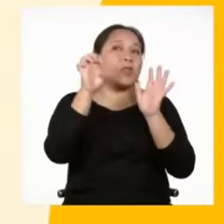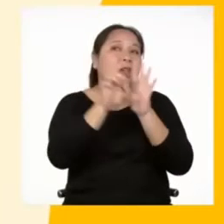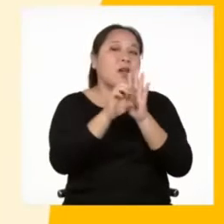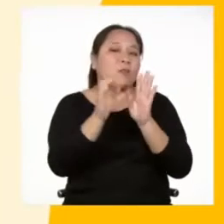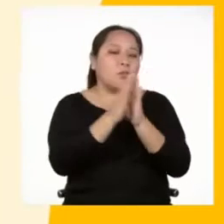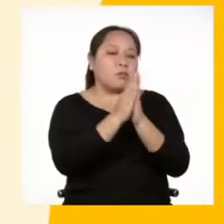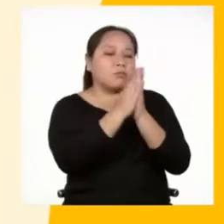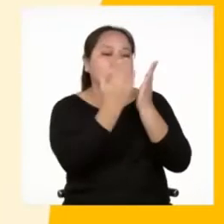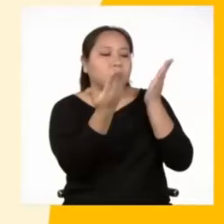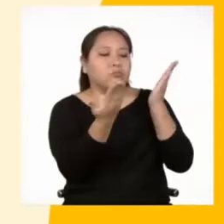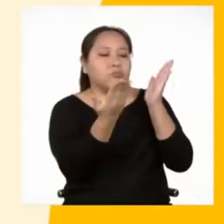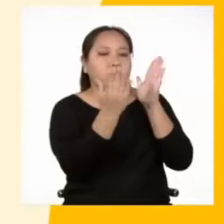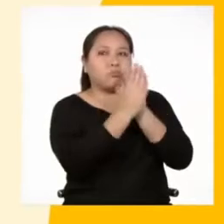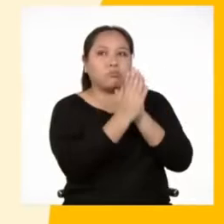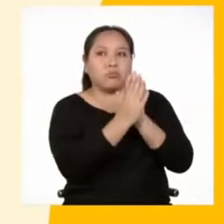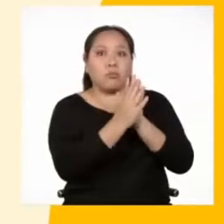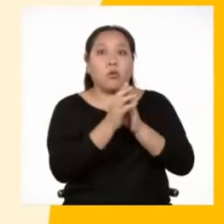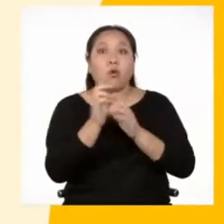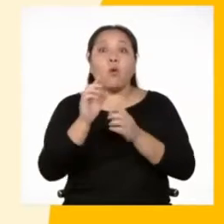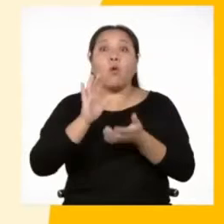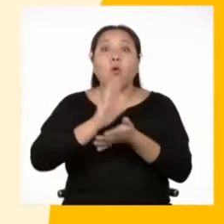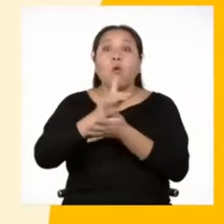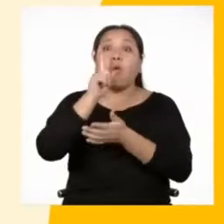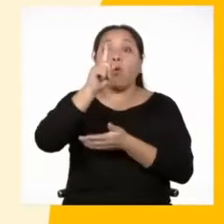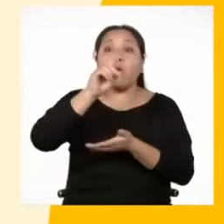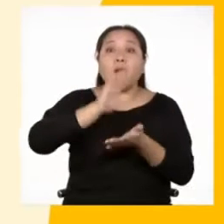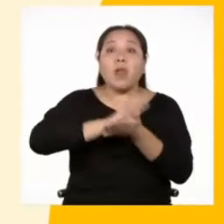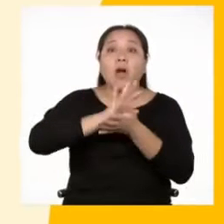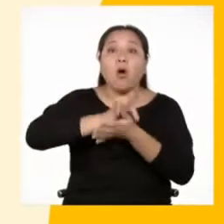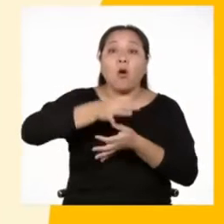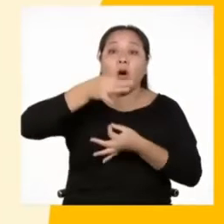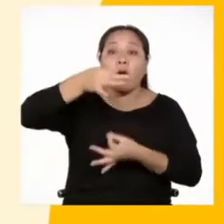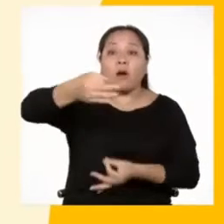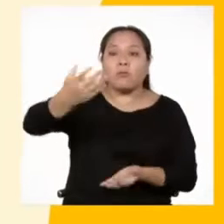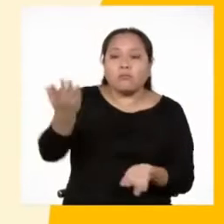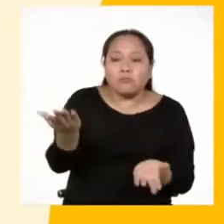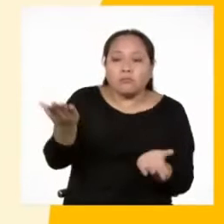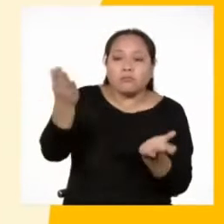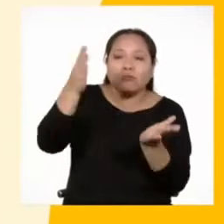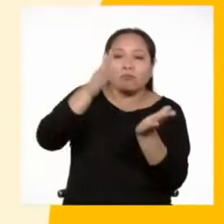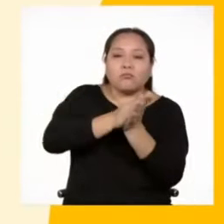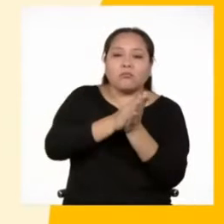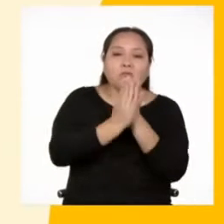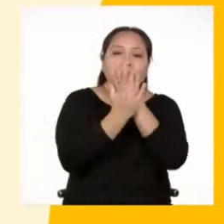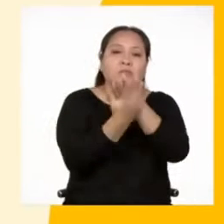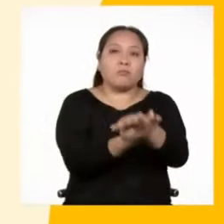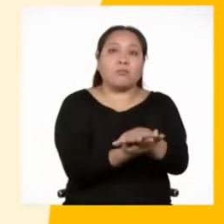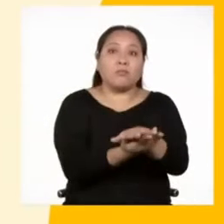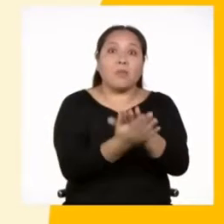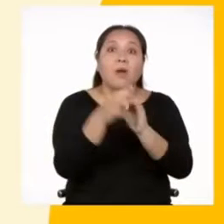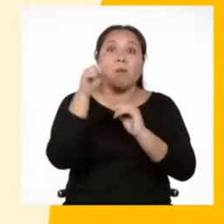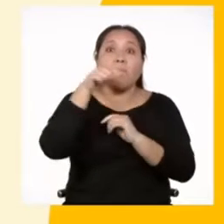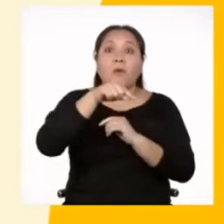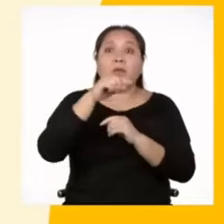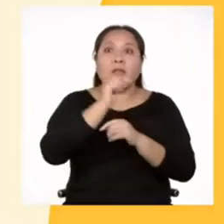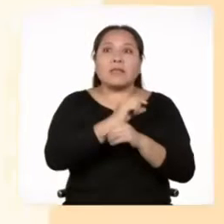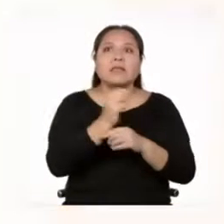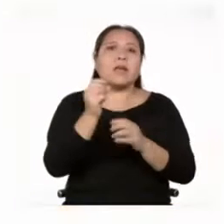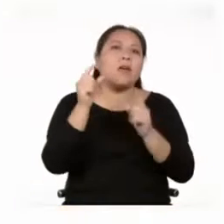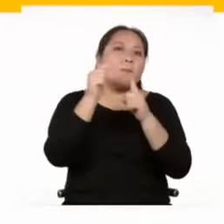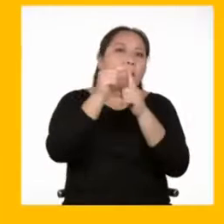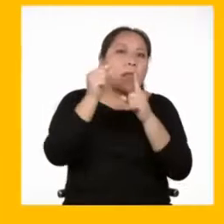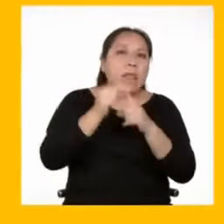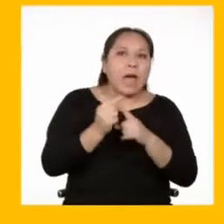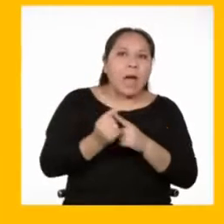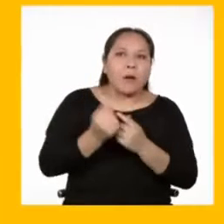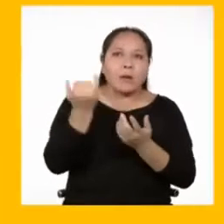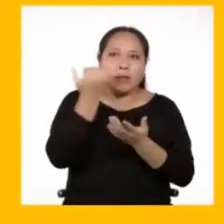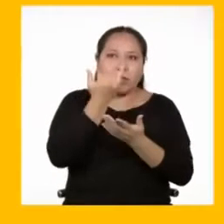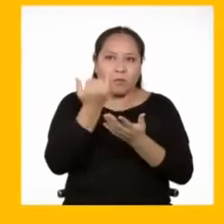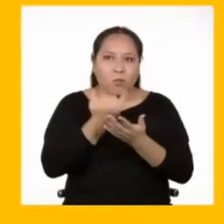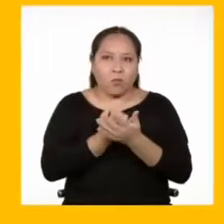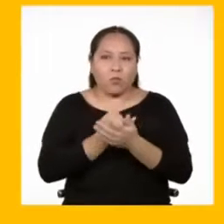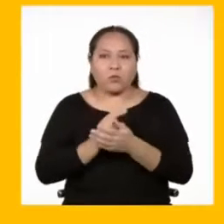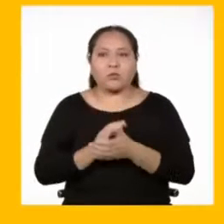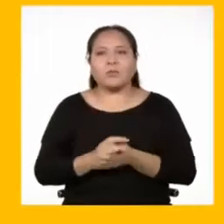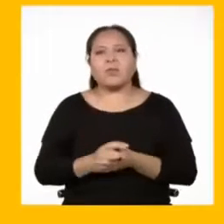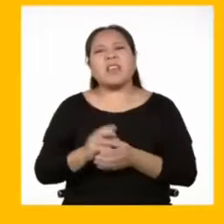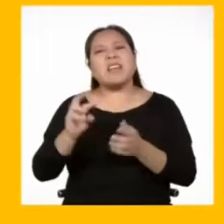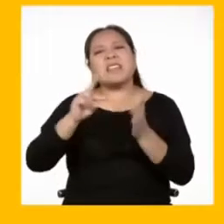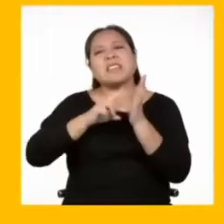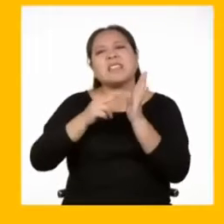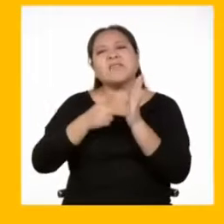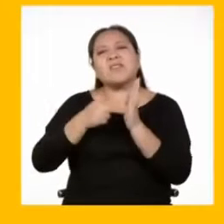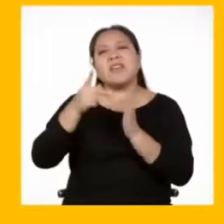Como podemos ver, es una hoja a la que se ha hecho un doblez y contiene textos y gráficos por todos los lados. ¿Qué es un